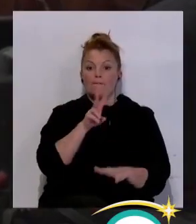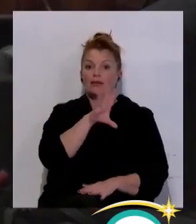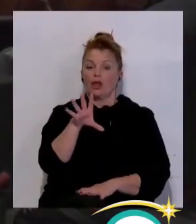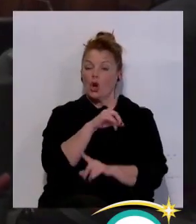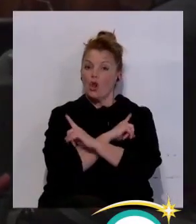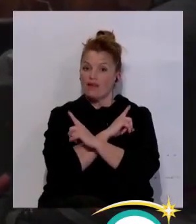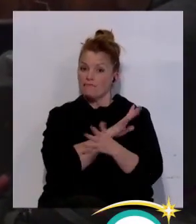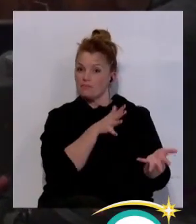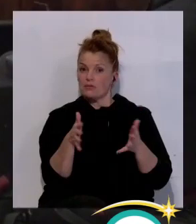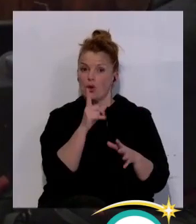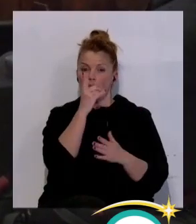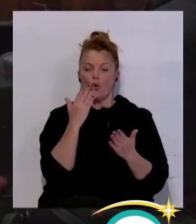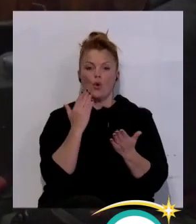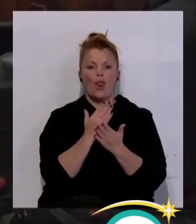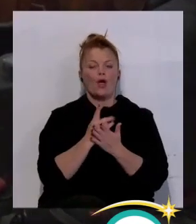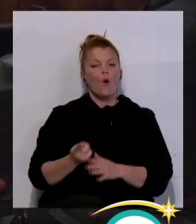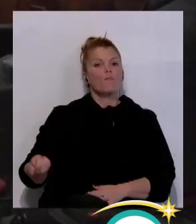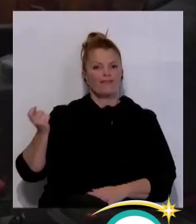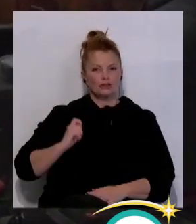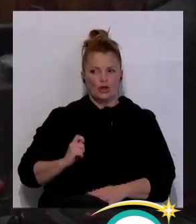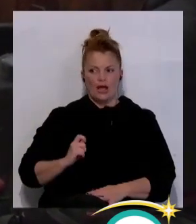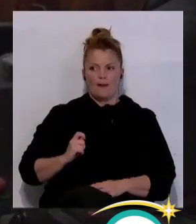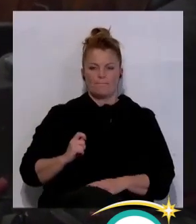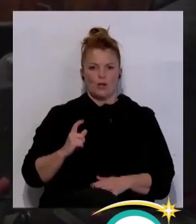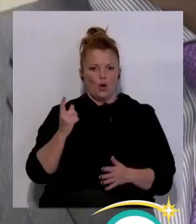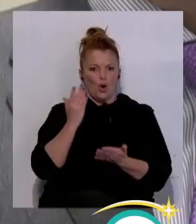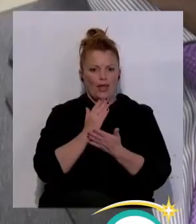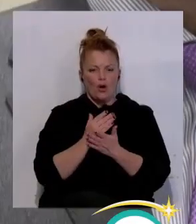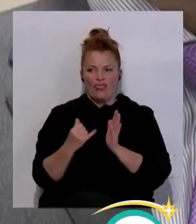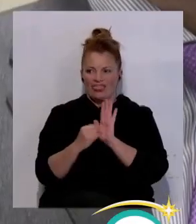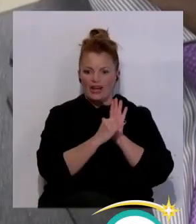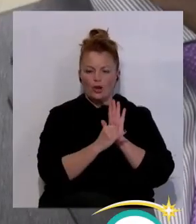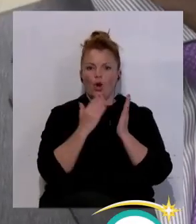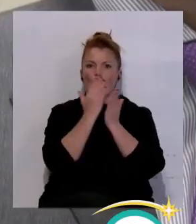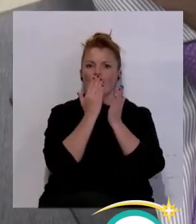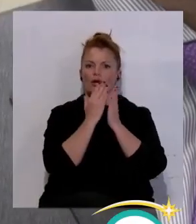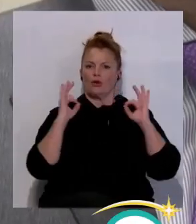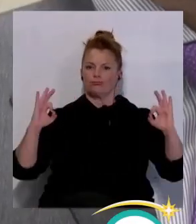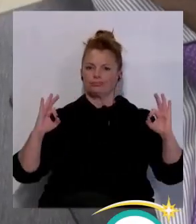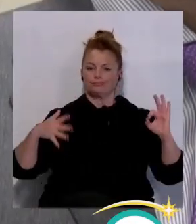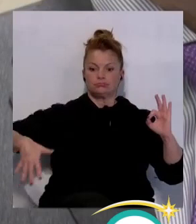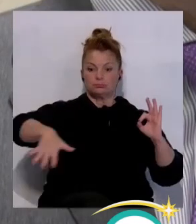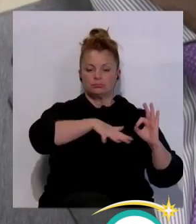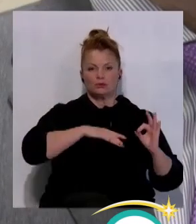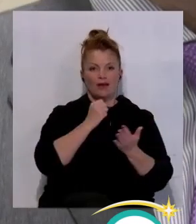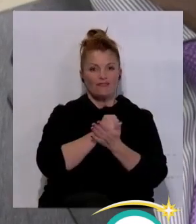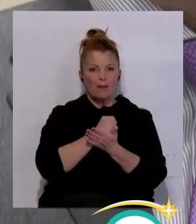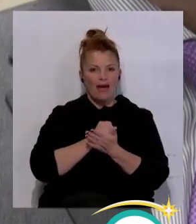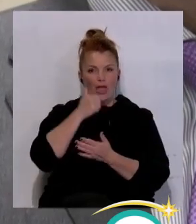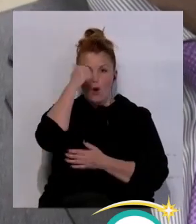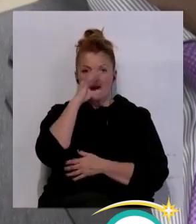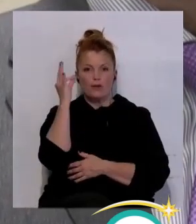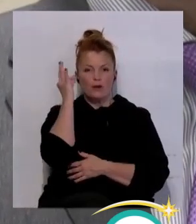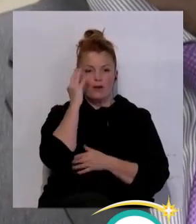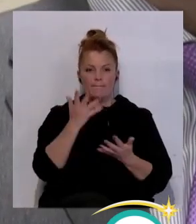noviembre que un colegio profesional, un colegio cercano, un colegio de farmacéuticos, todos esos hombres y mujeres que se pongan